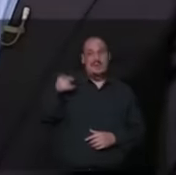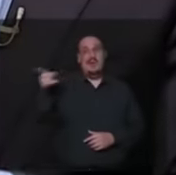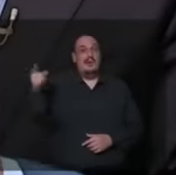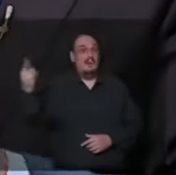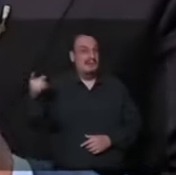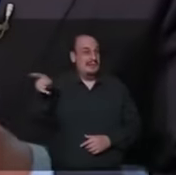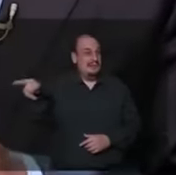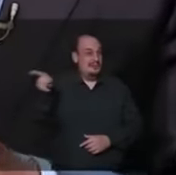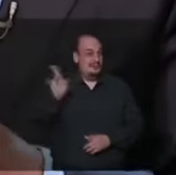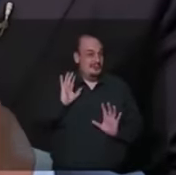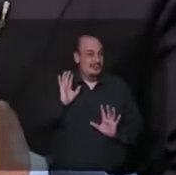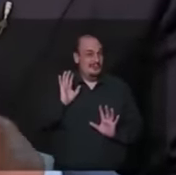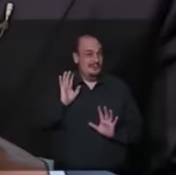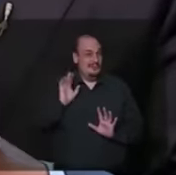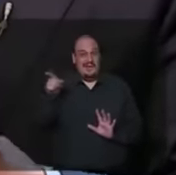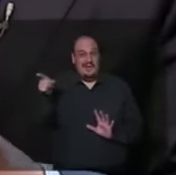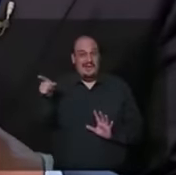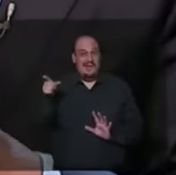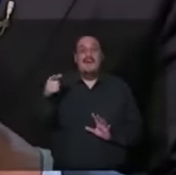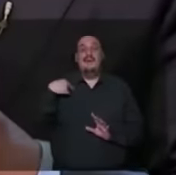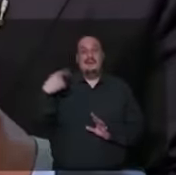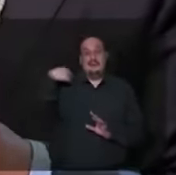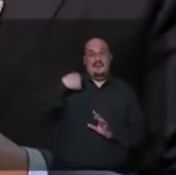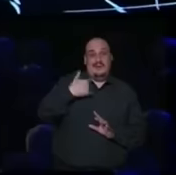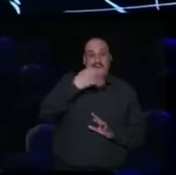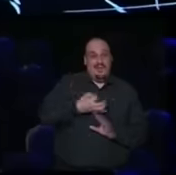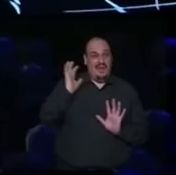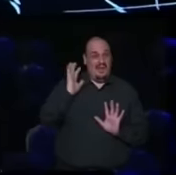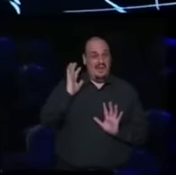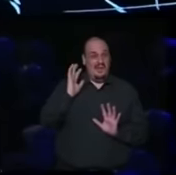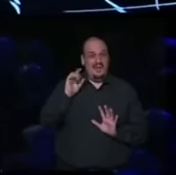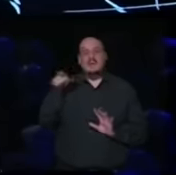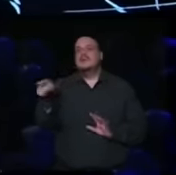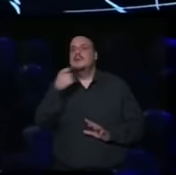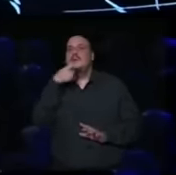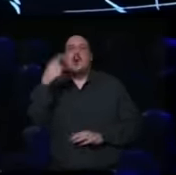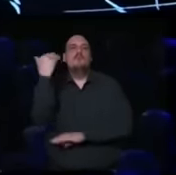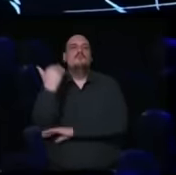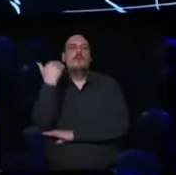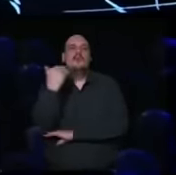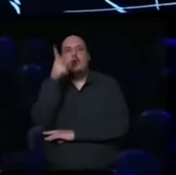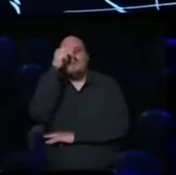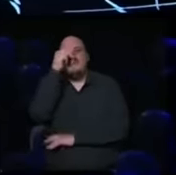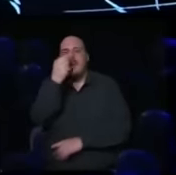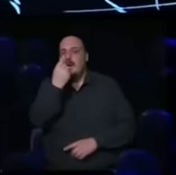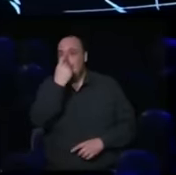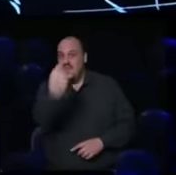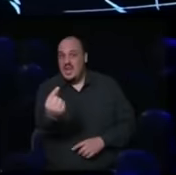siendo acusado es el que dice la verdad. Digamos, porque si vos fueras Pinocho ya me hubieras lastimado un ojo.